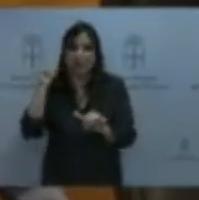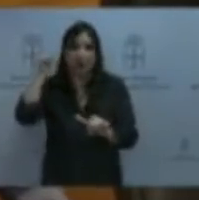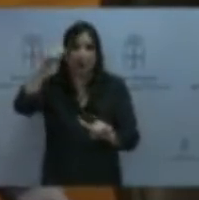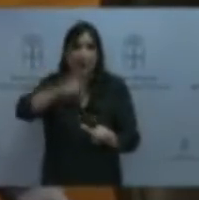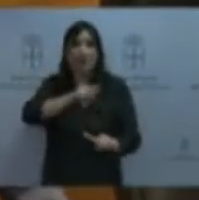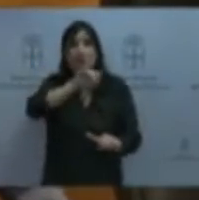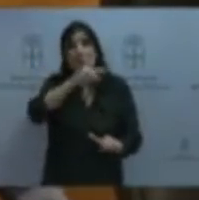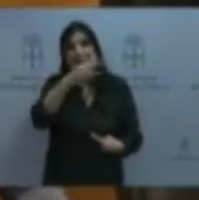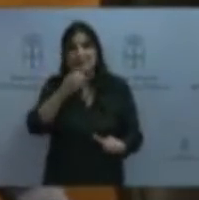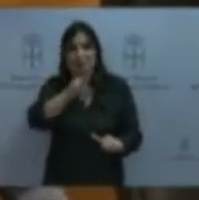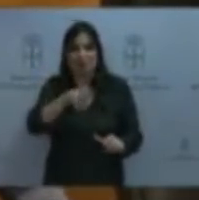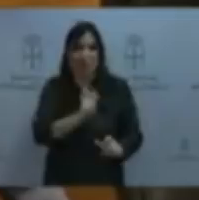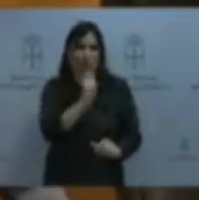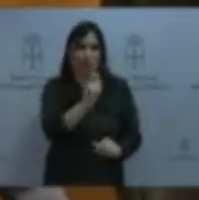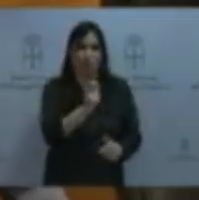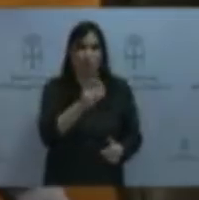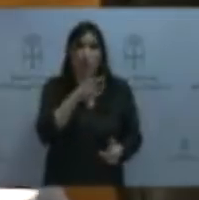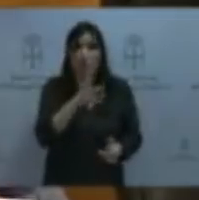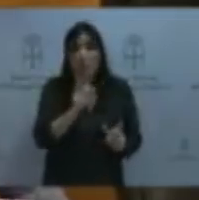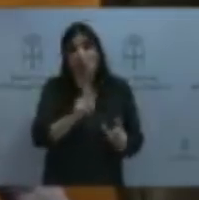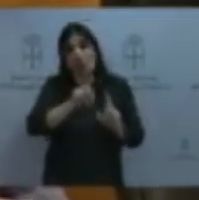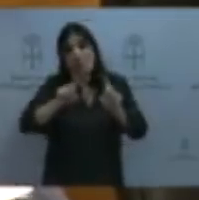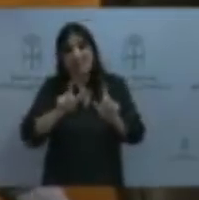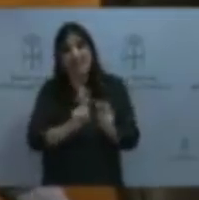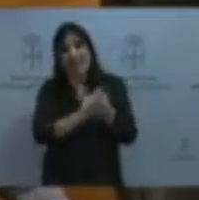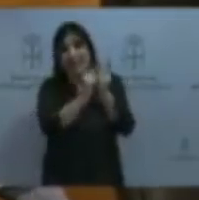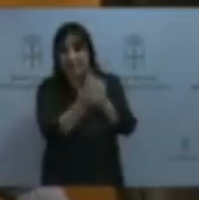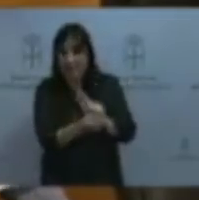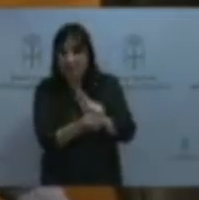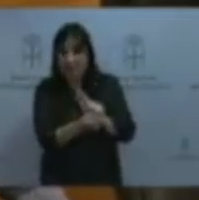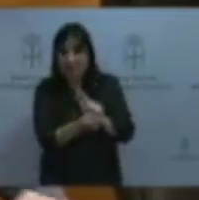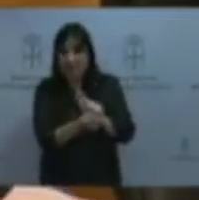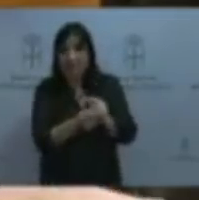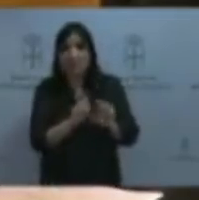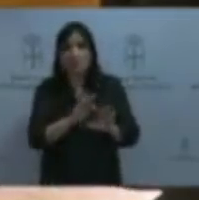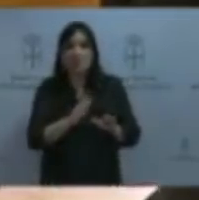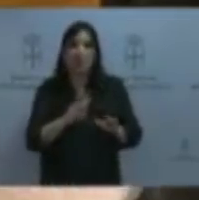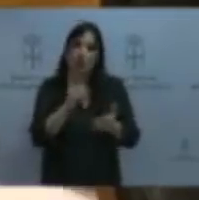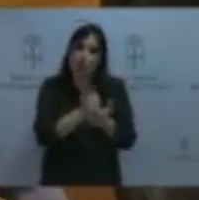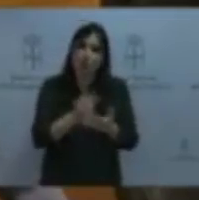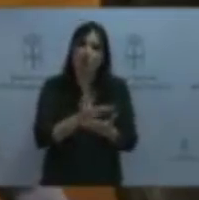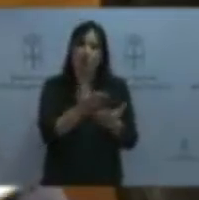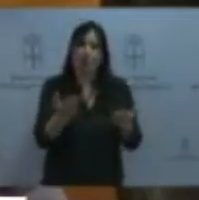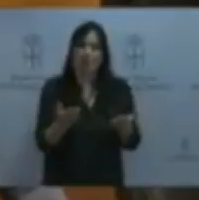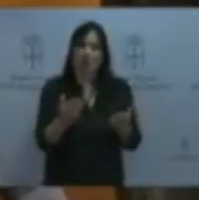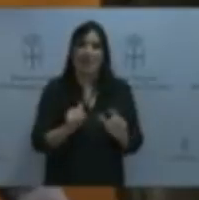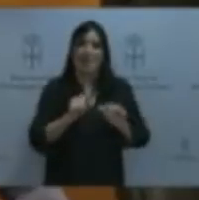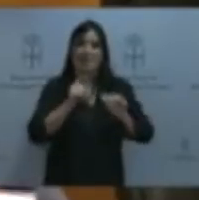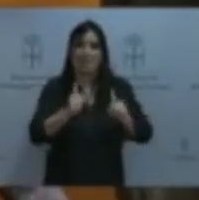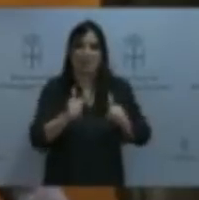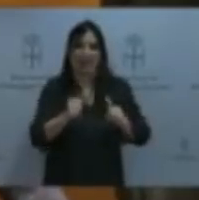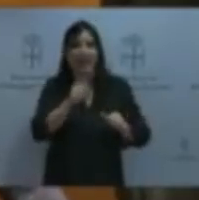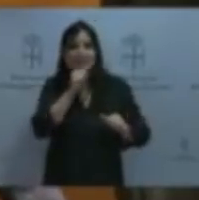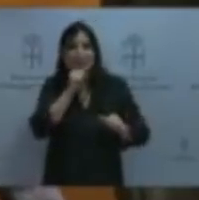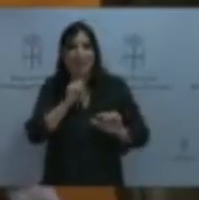de licitador, se les ofrecía de nuevo poner el contador a cero, el contador de la antigüedad, en condiciones